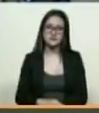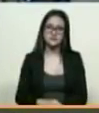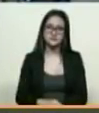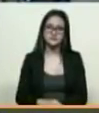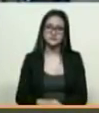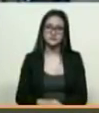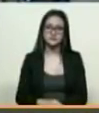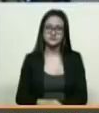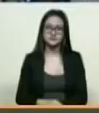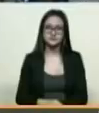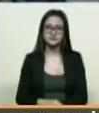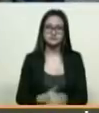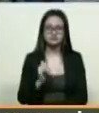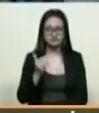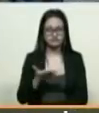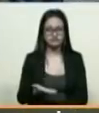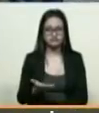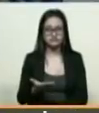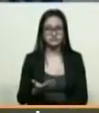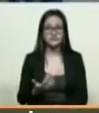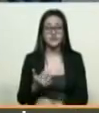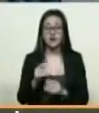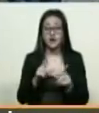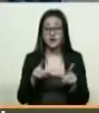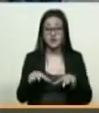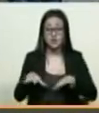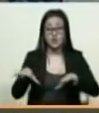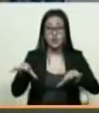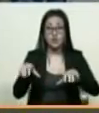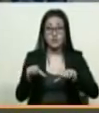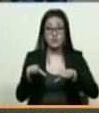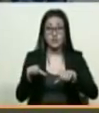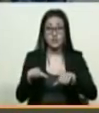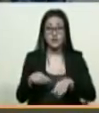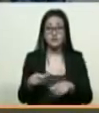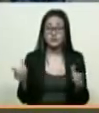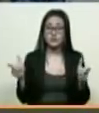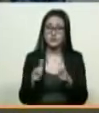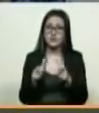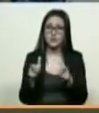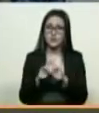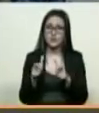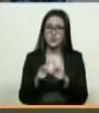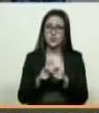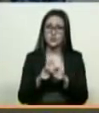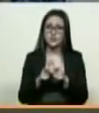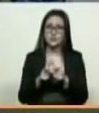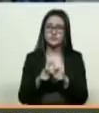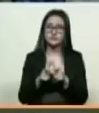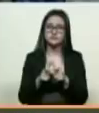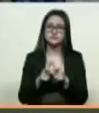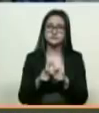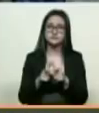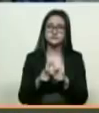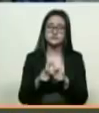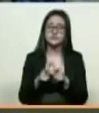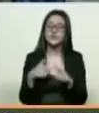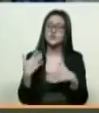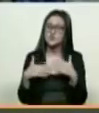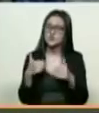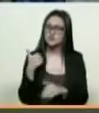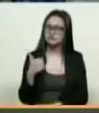Nacional Bolivariana. Hemos convocado a una reunión muy, pero muy